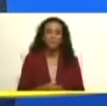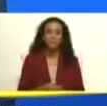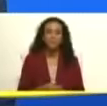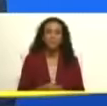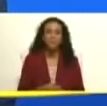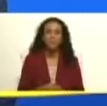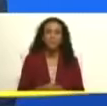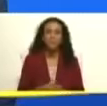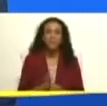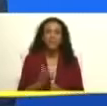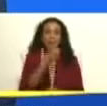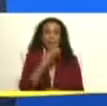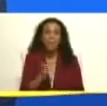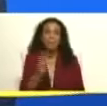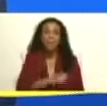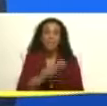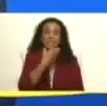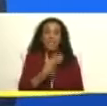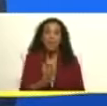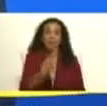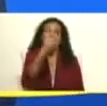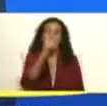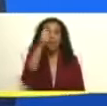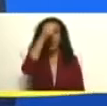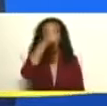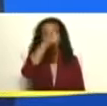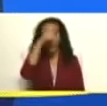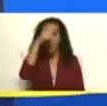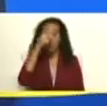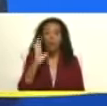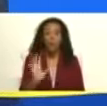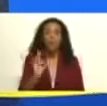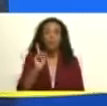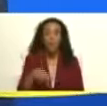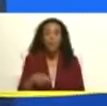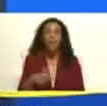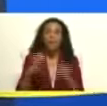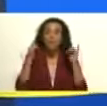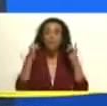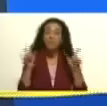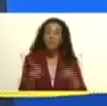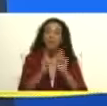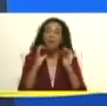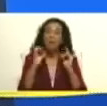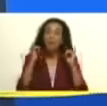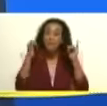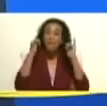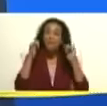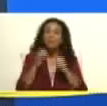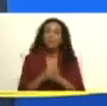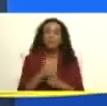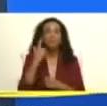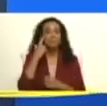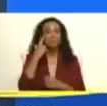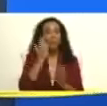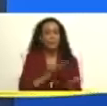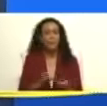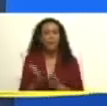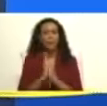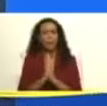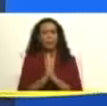y con diciembre también su primer domingo, que también será una fiesta. No dejo de